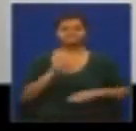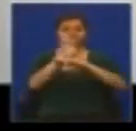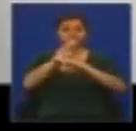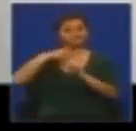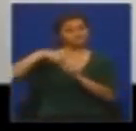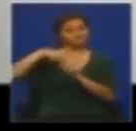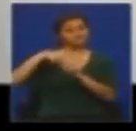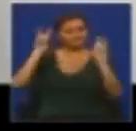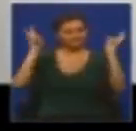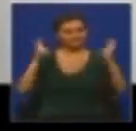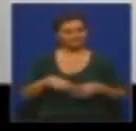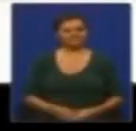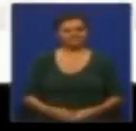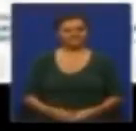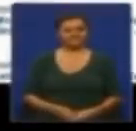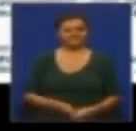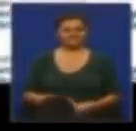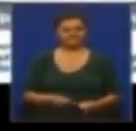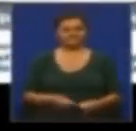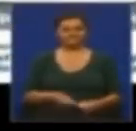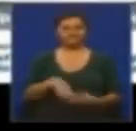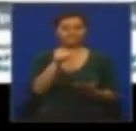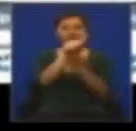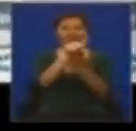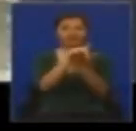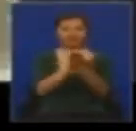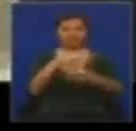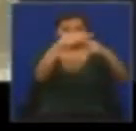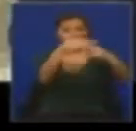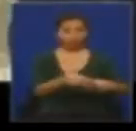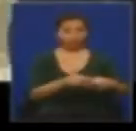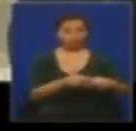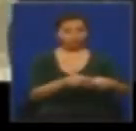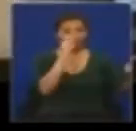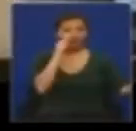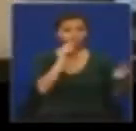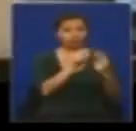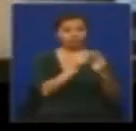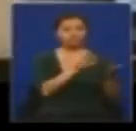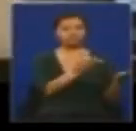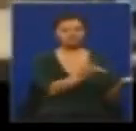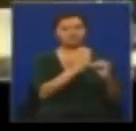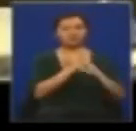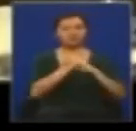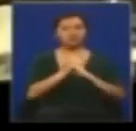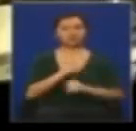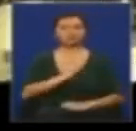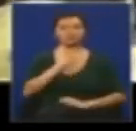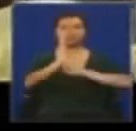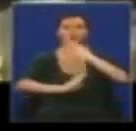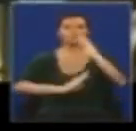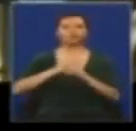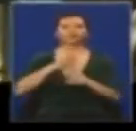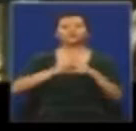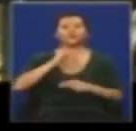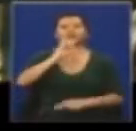Ecuador en positivo. La agencia de acreditación de programas de ingeniería y tecnología más importante del mundo,